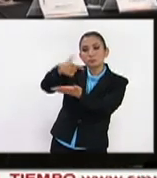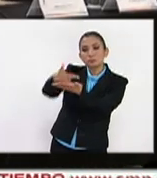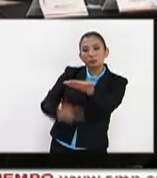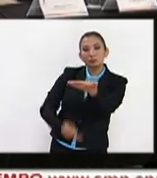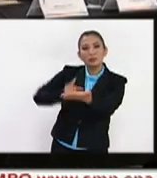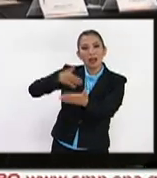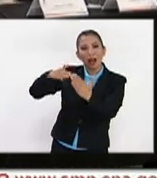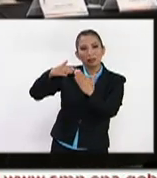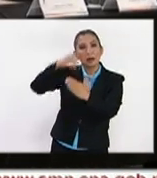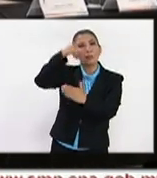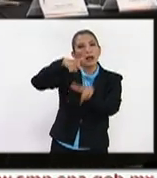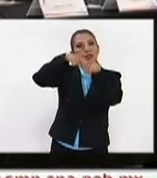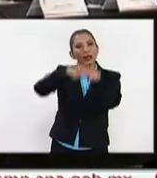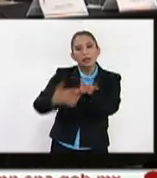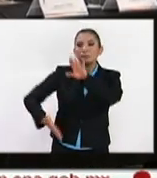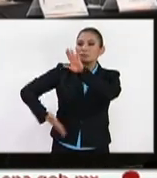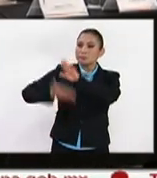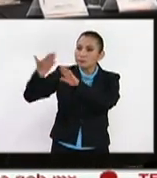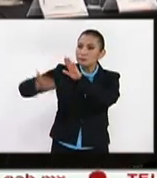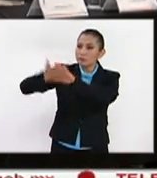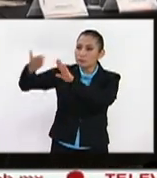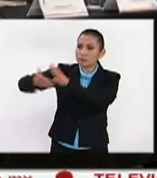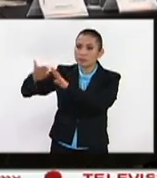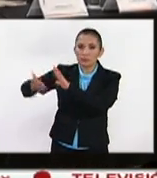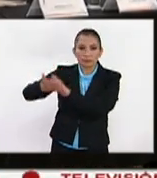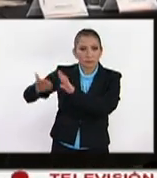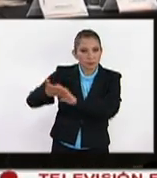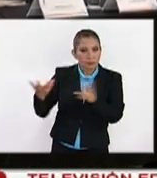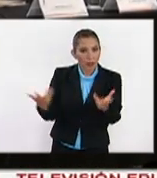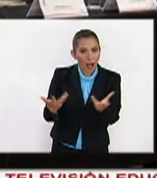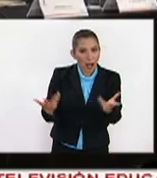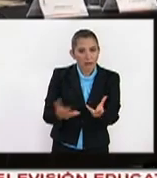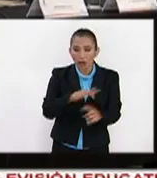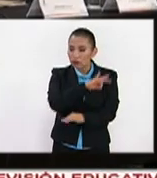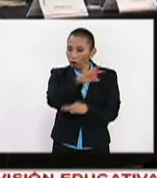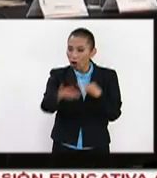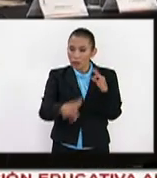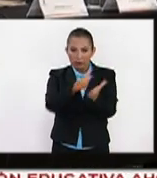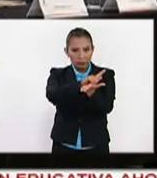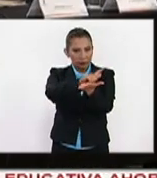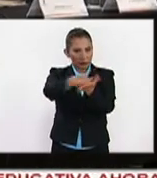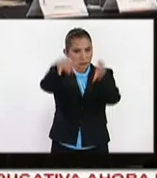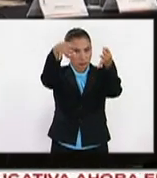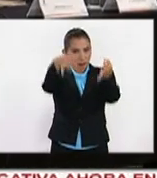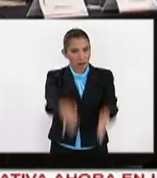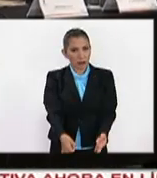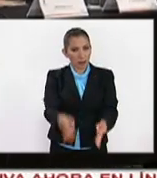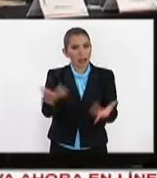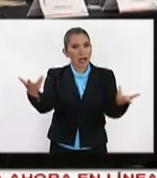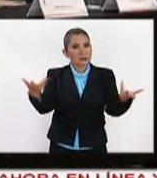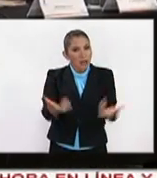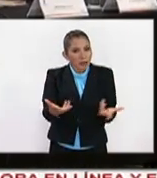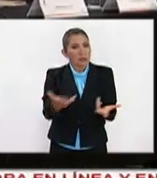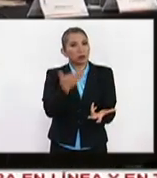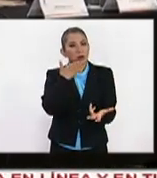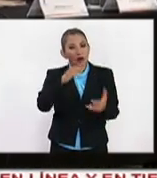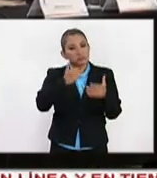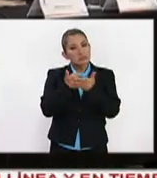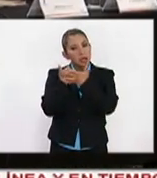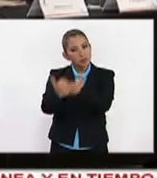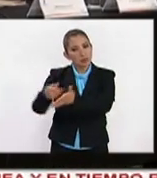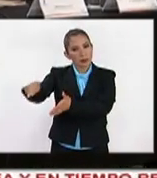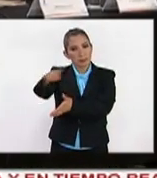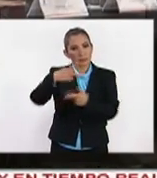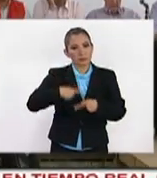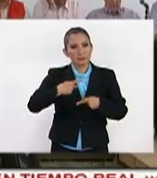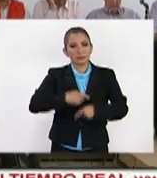para seguir con las tareas de reconstrucción que se realizará con toda transparencia y actuando de la mano de la